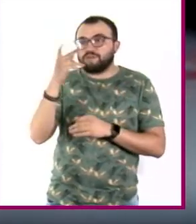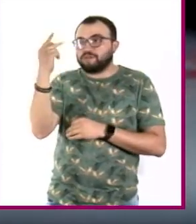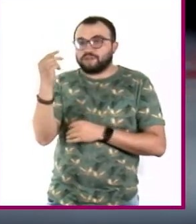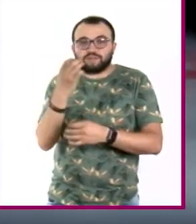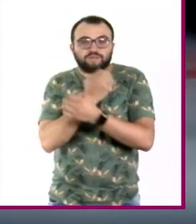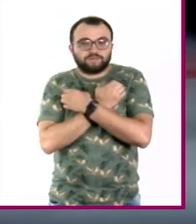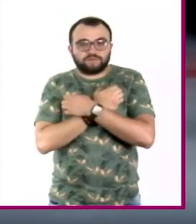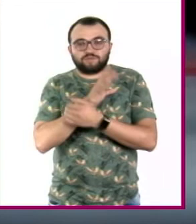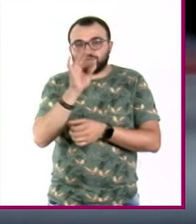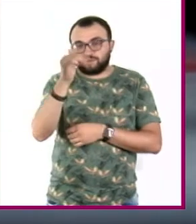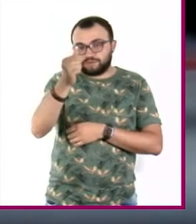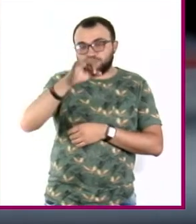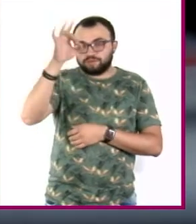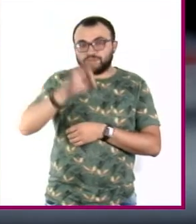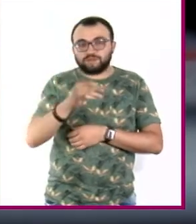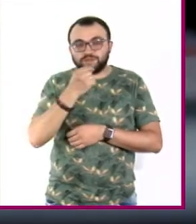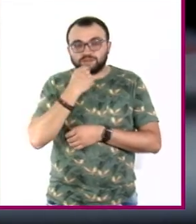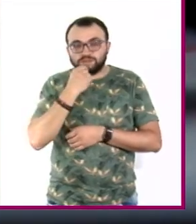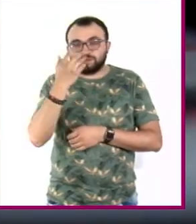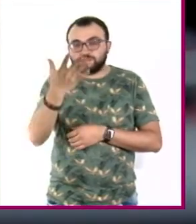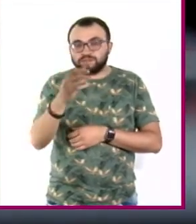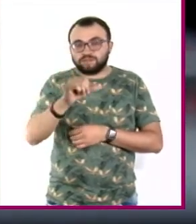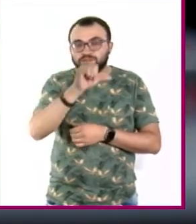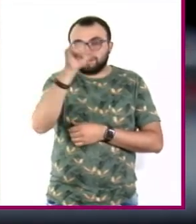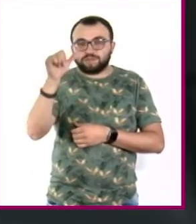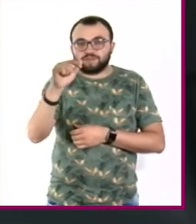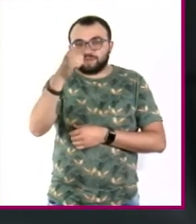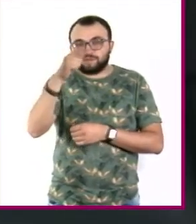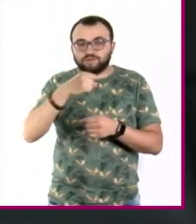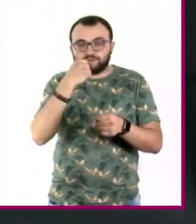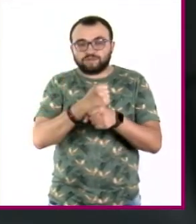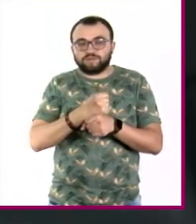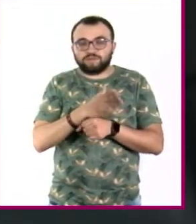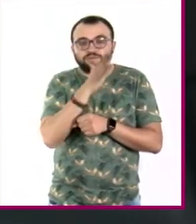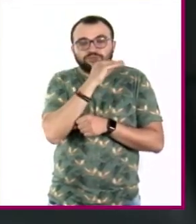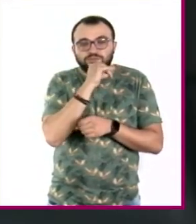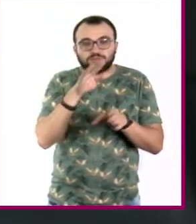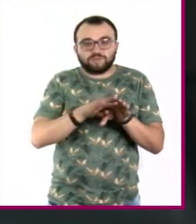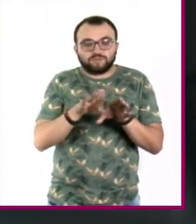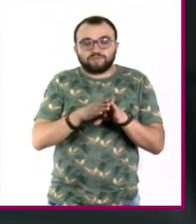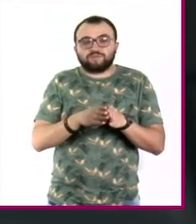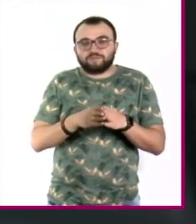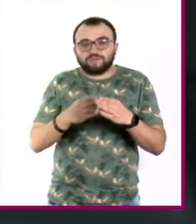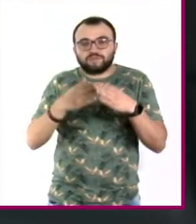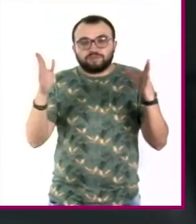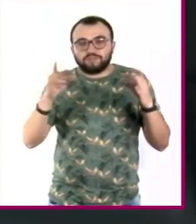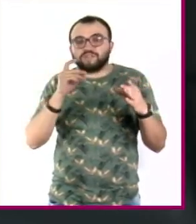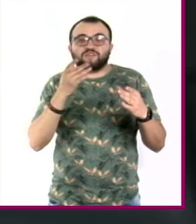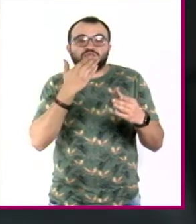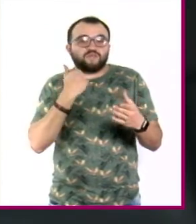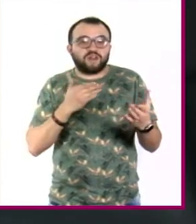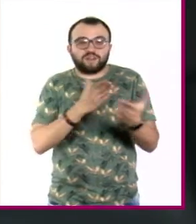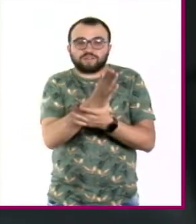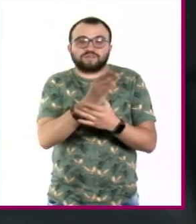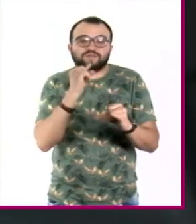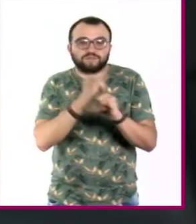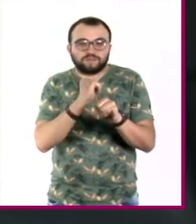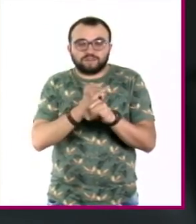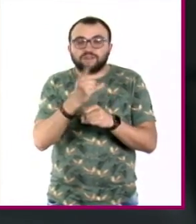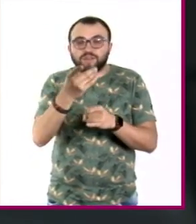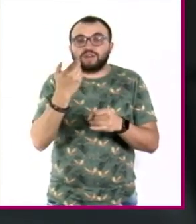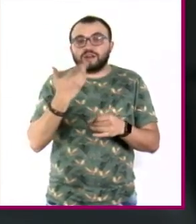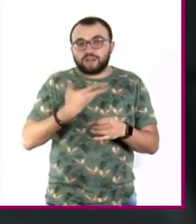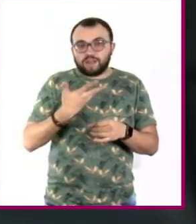46% de los niños entre 5 y 12 años viven en hogares sin acceso a Internet. Unos 32 millones de menores están excluidos